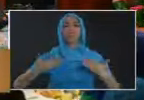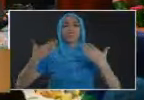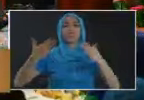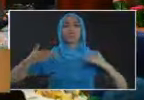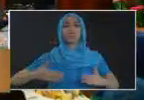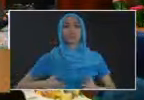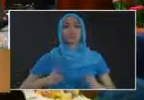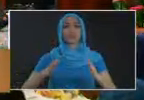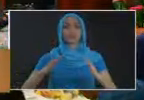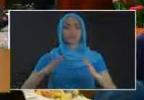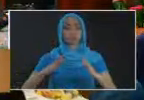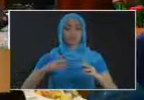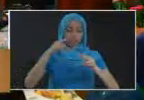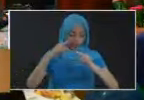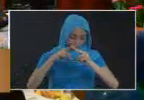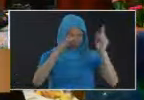Jesús.